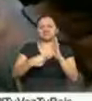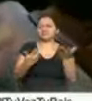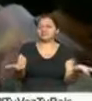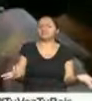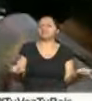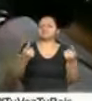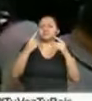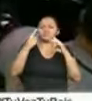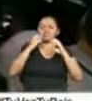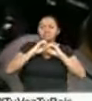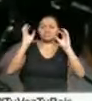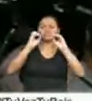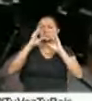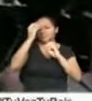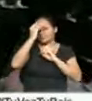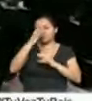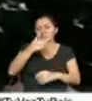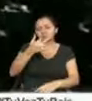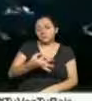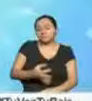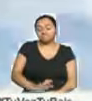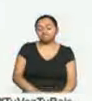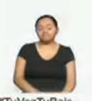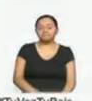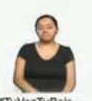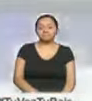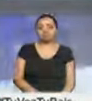luz informaciones verídicas.